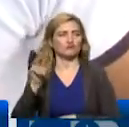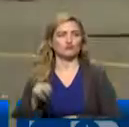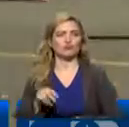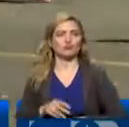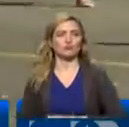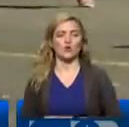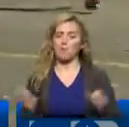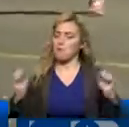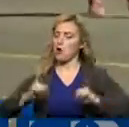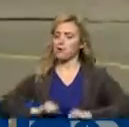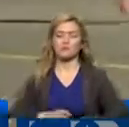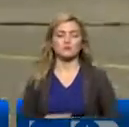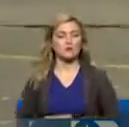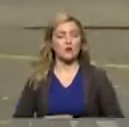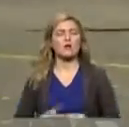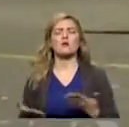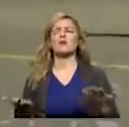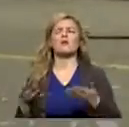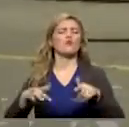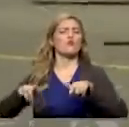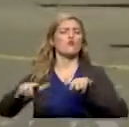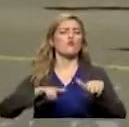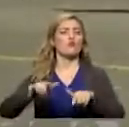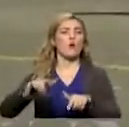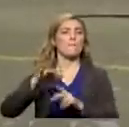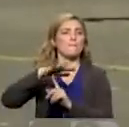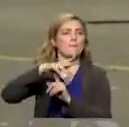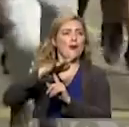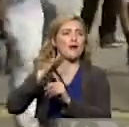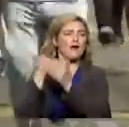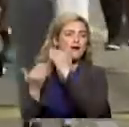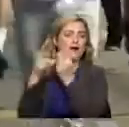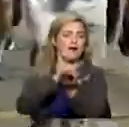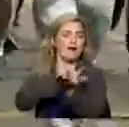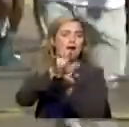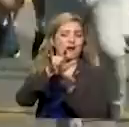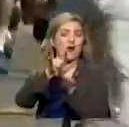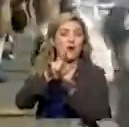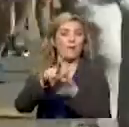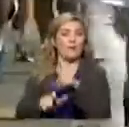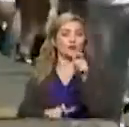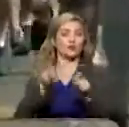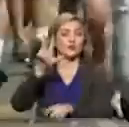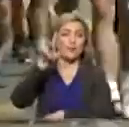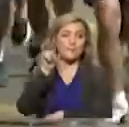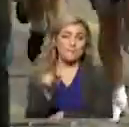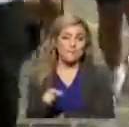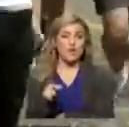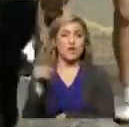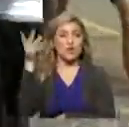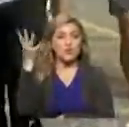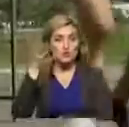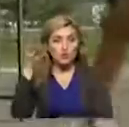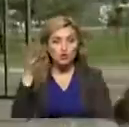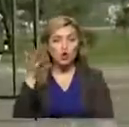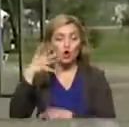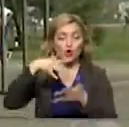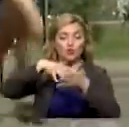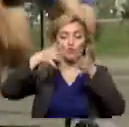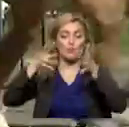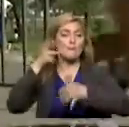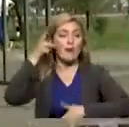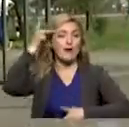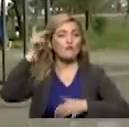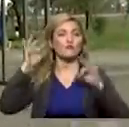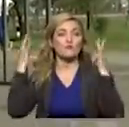Sí. El escenario para este encuentro fue el Parque Bicentenario, en el que alrededor de 3.000 personas, entre docentes, estudiantes y